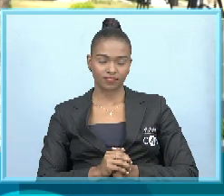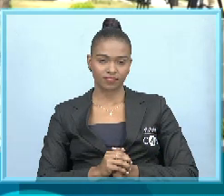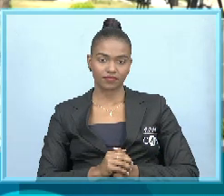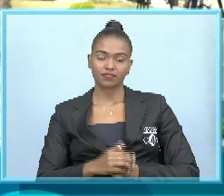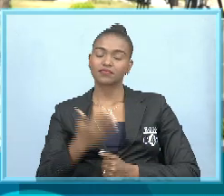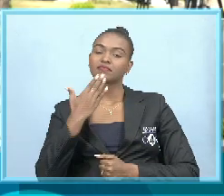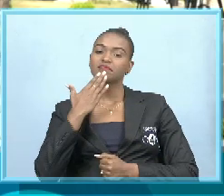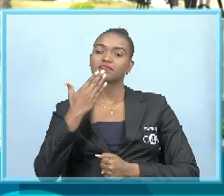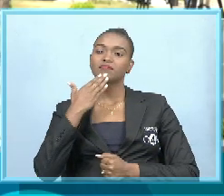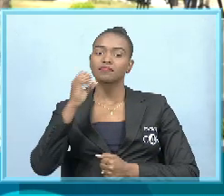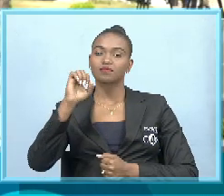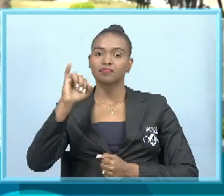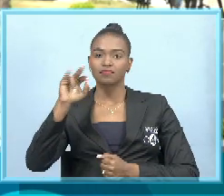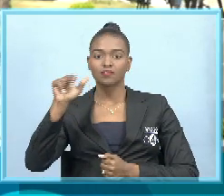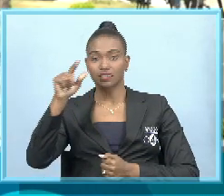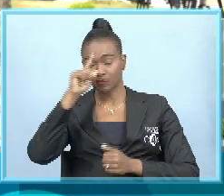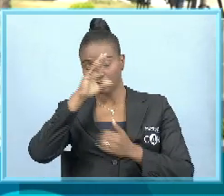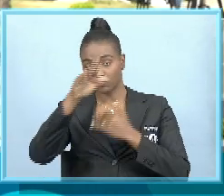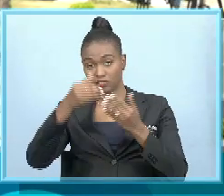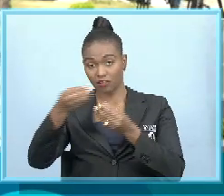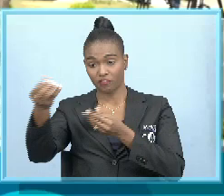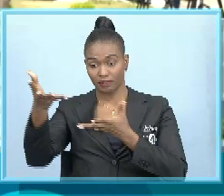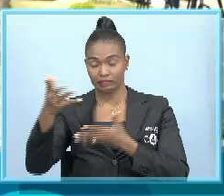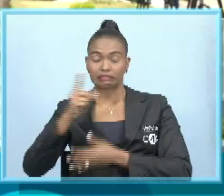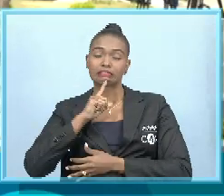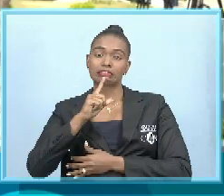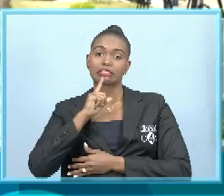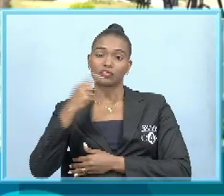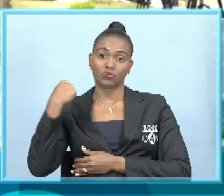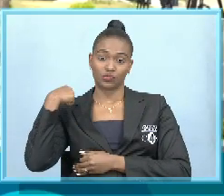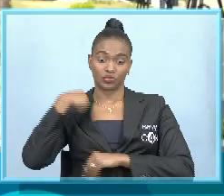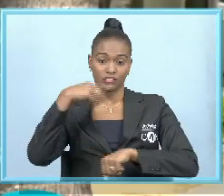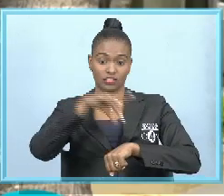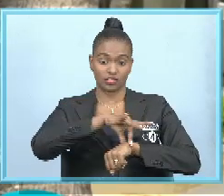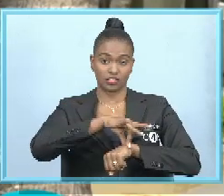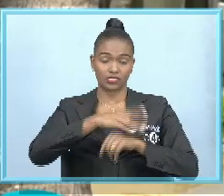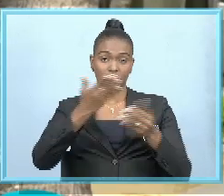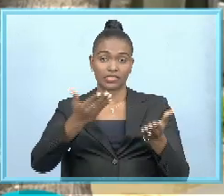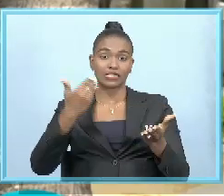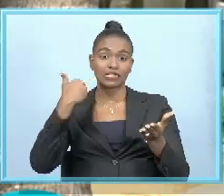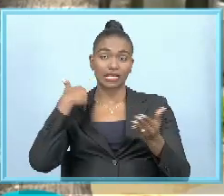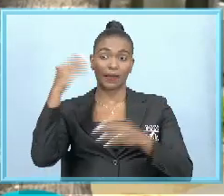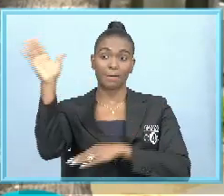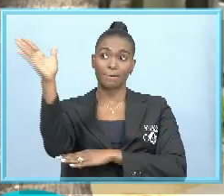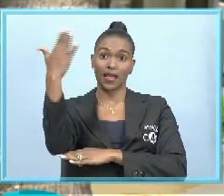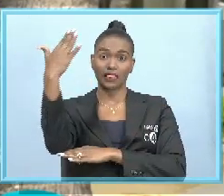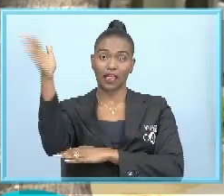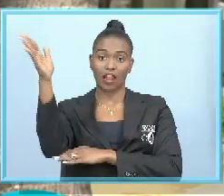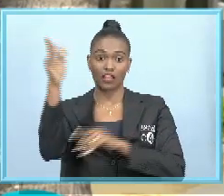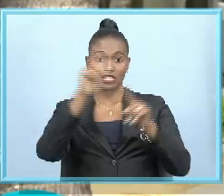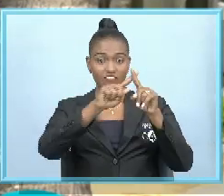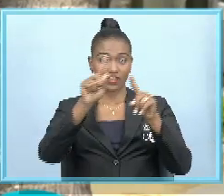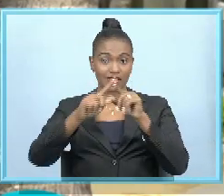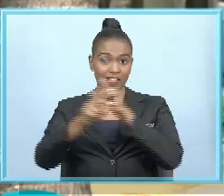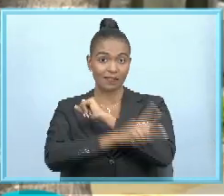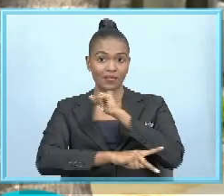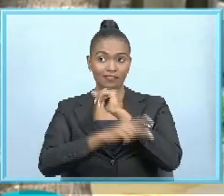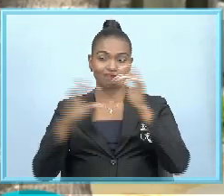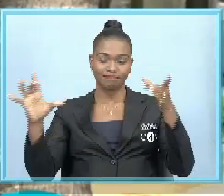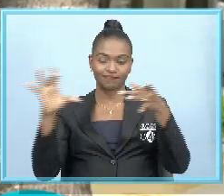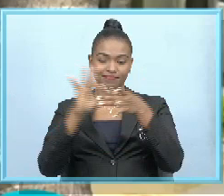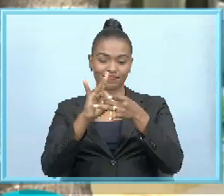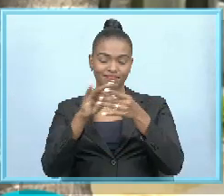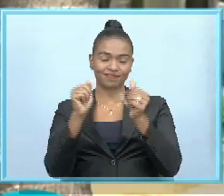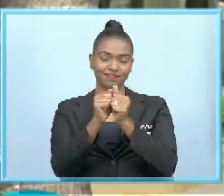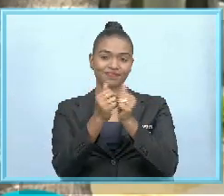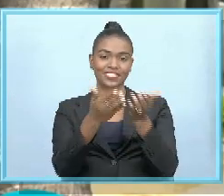Bien, muchísimas gracias, Silvia, por toda la información. Sin dudas, nuestra tierra alberga, pues, banderas, hermanas, que construyen juntas, sin dudas,